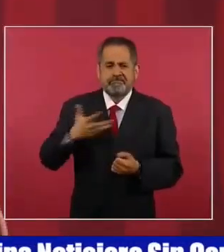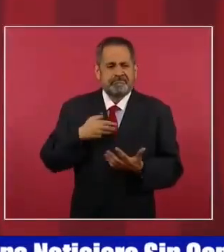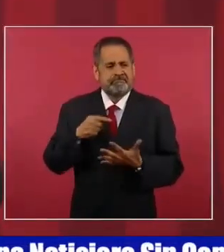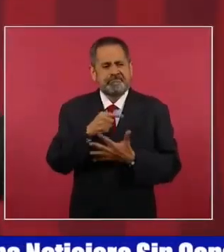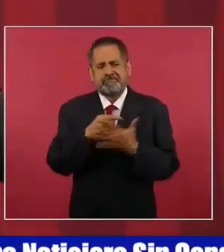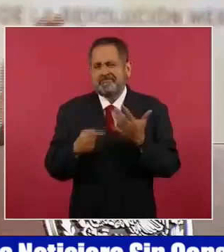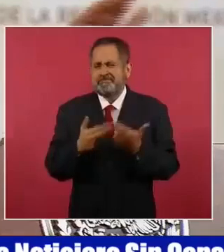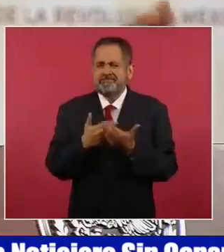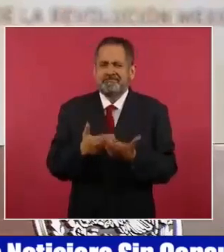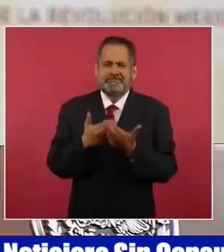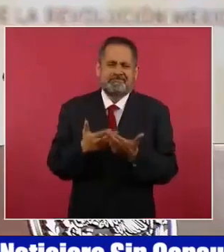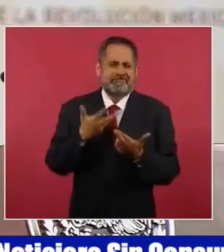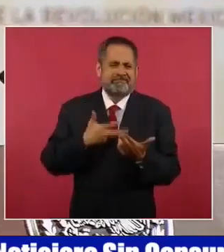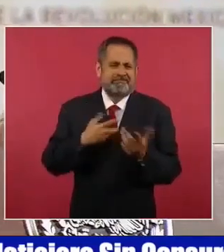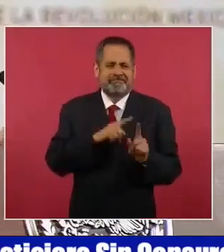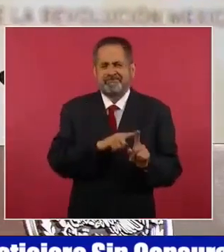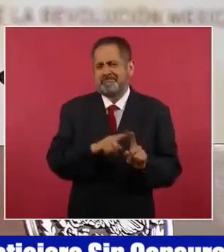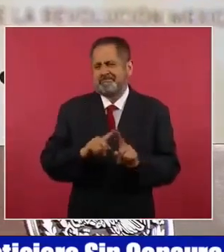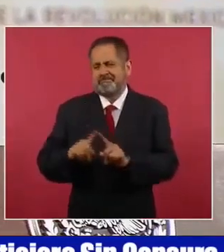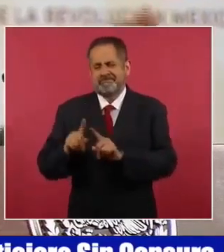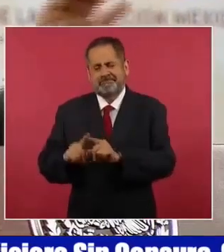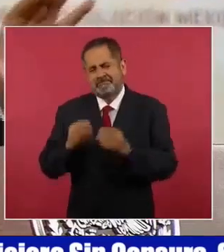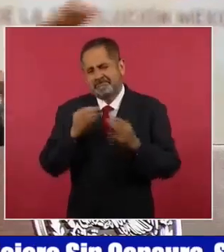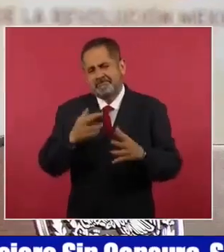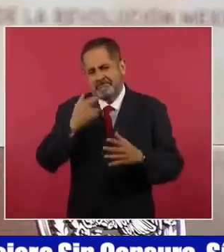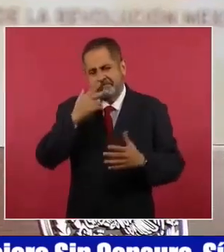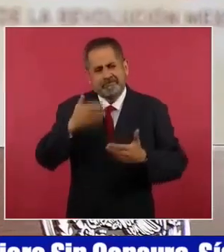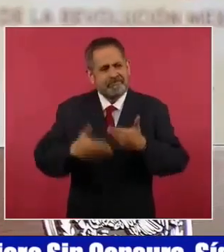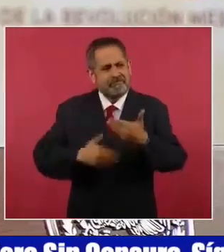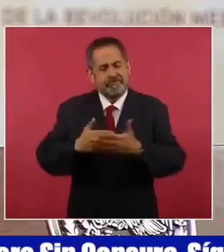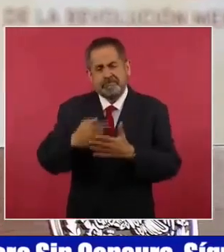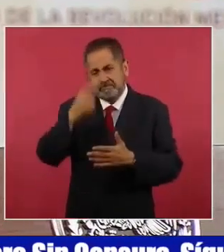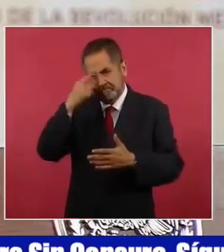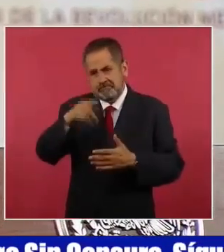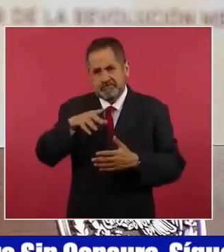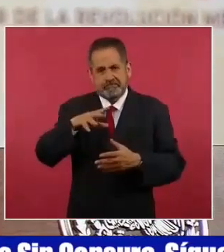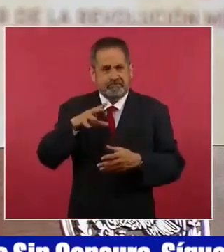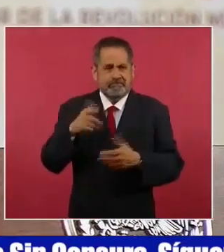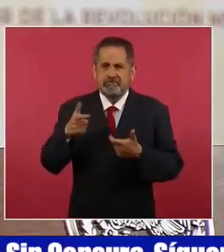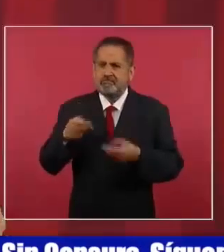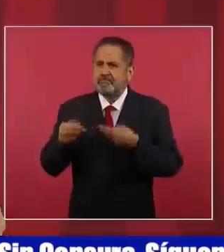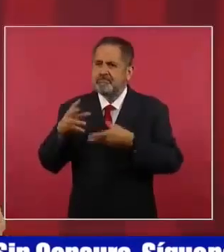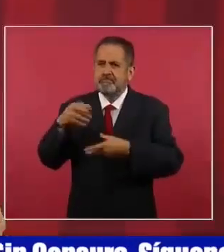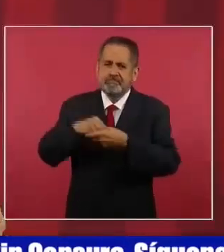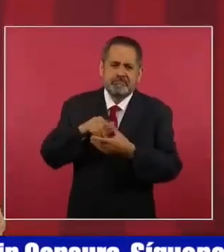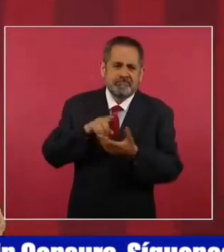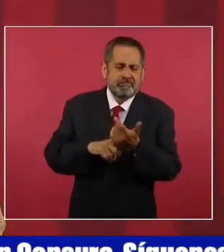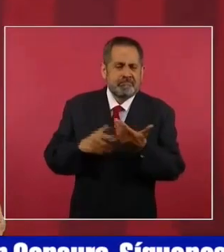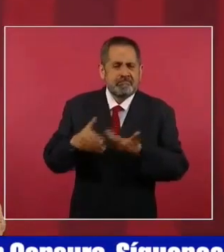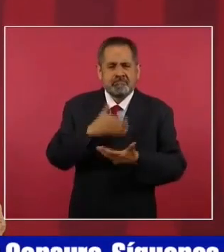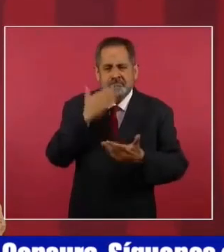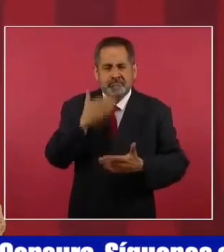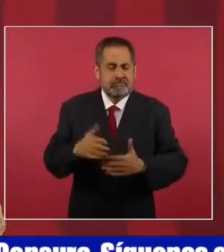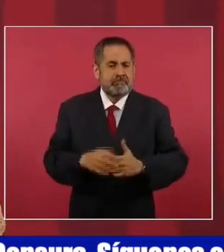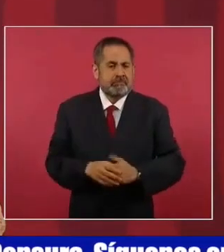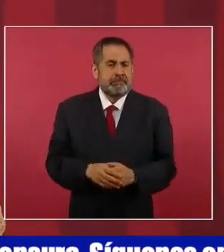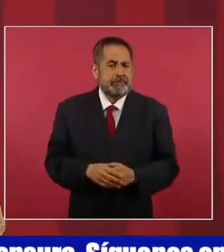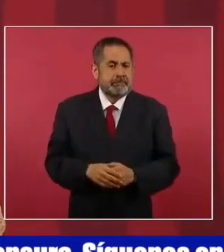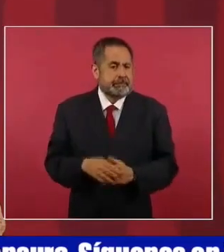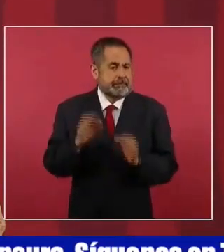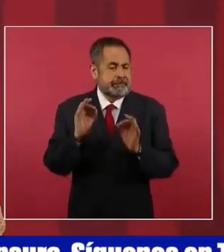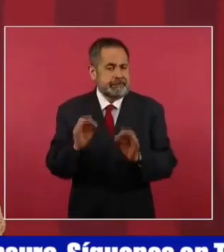él y lo ha dicho y lo ha cumplido. Yo no defiendo absolutamente a nadie. Si alguien comete un acto de corrupción, que se investigue, y si